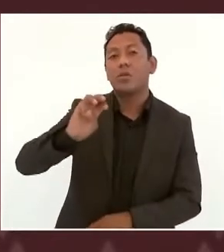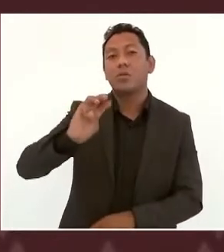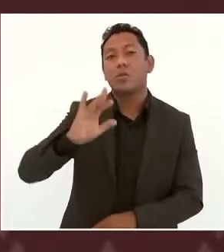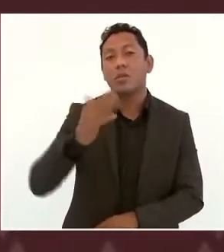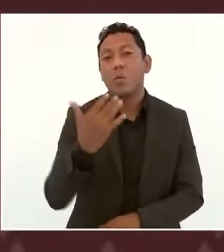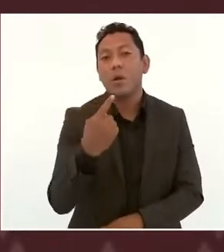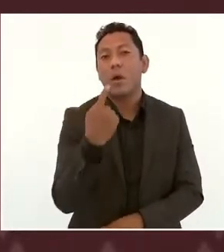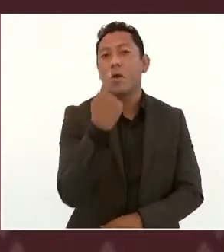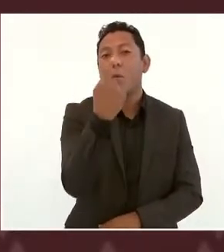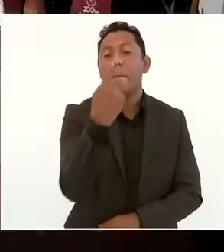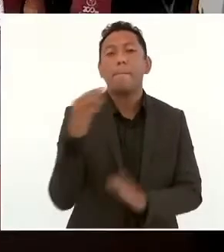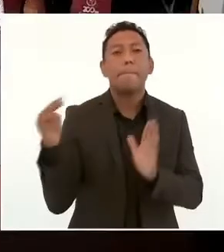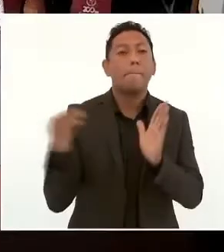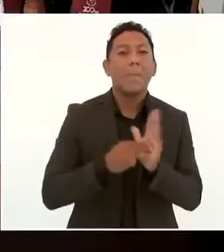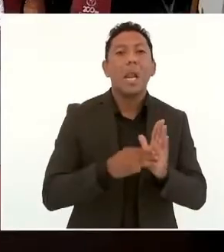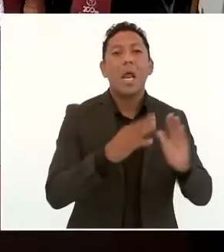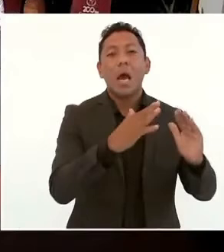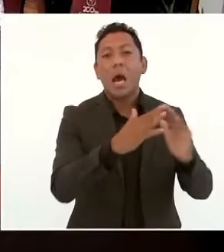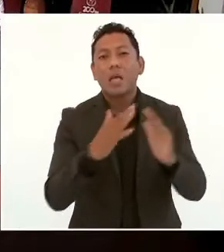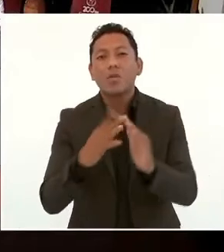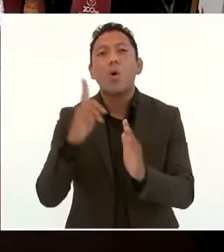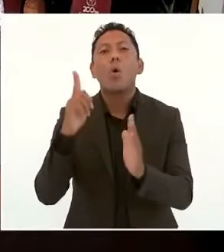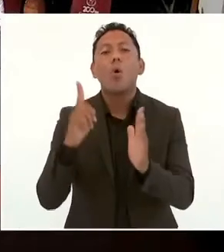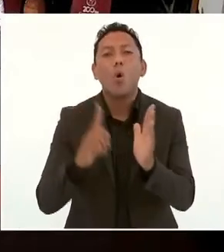1.351.000 viviendas,